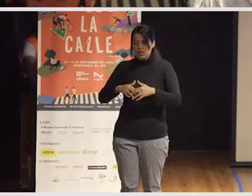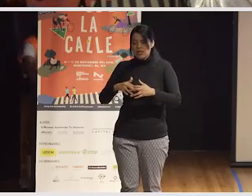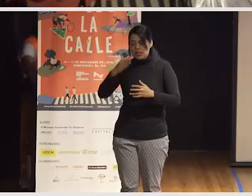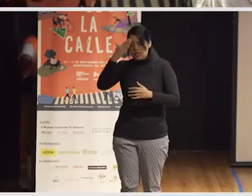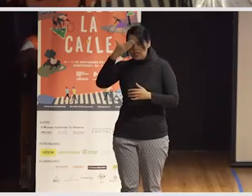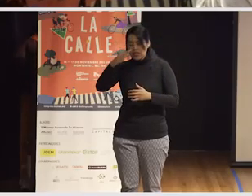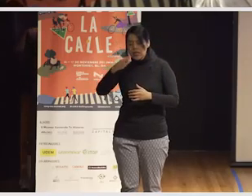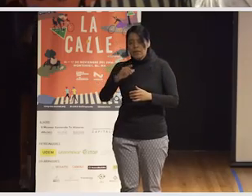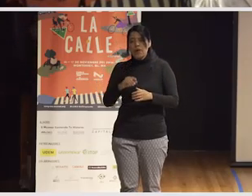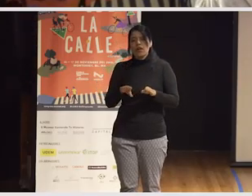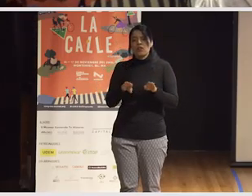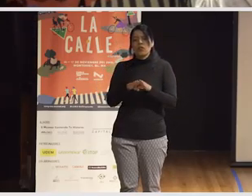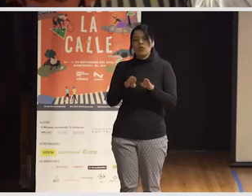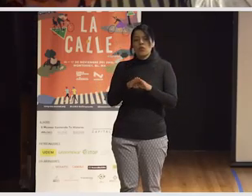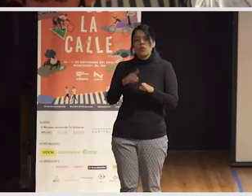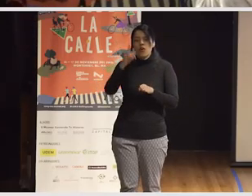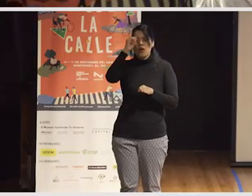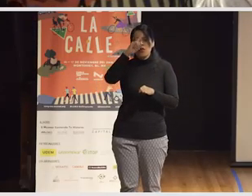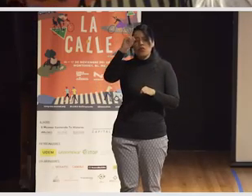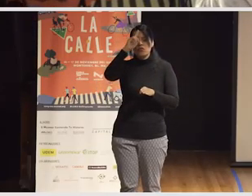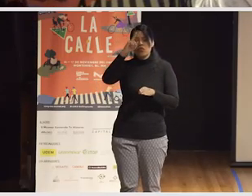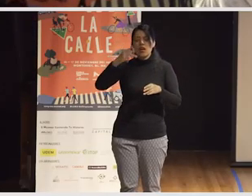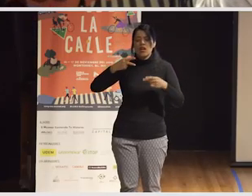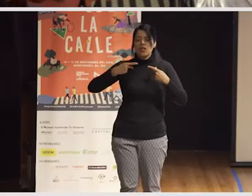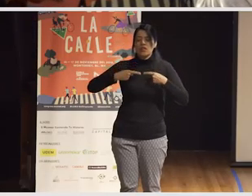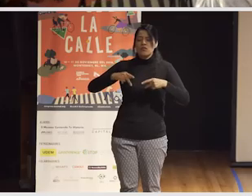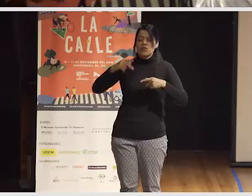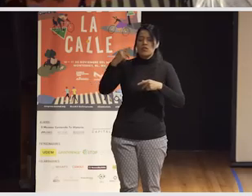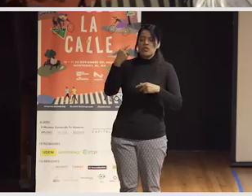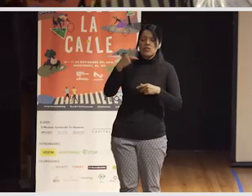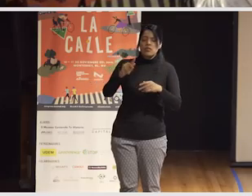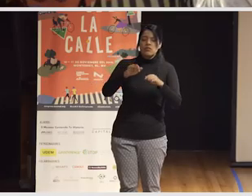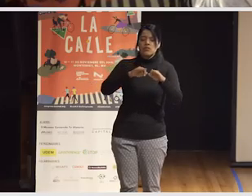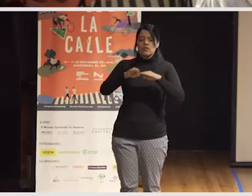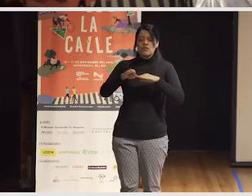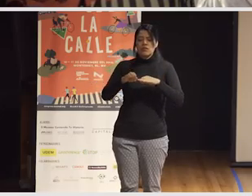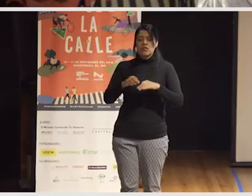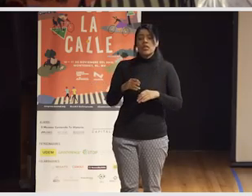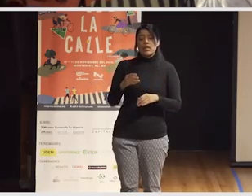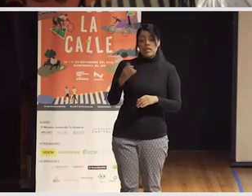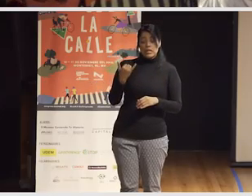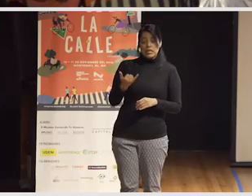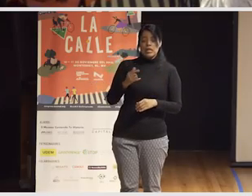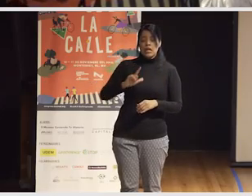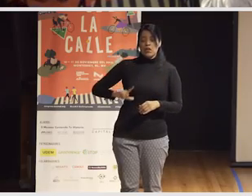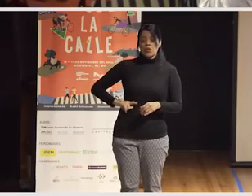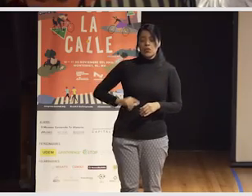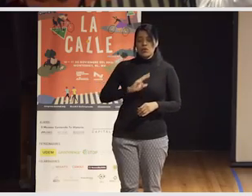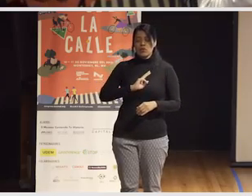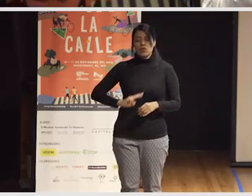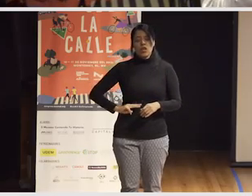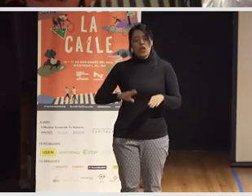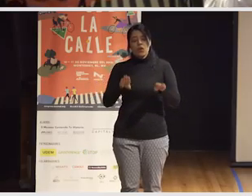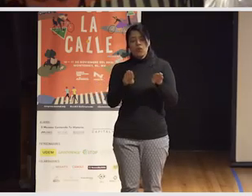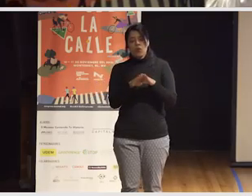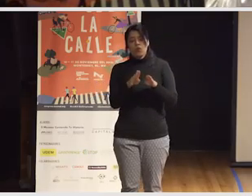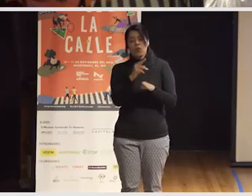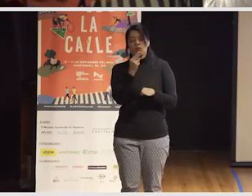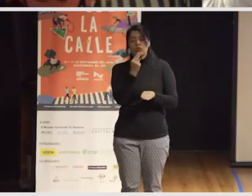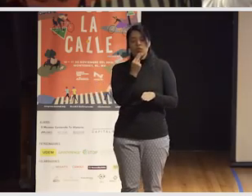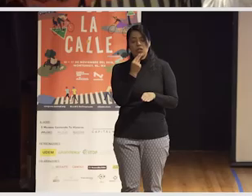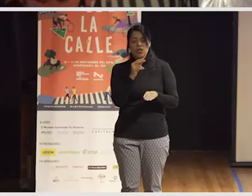a sus trabajadores oa los ayuntamientos cómo usar la bicicleta entonces ahí se vuelven muy